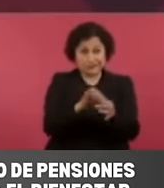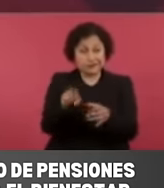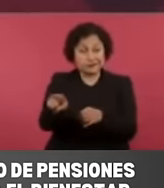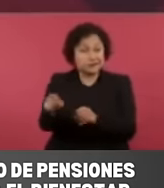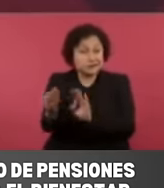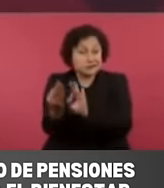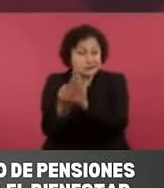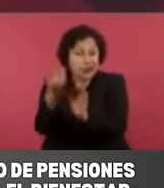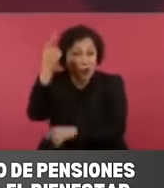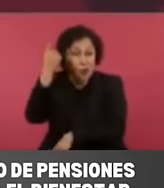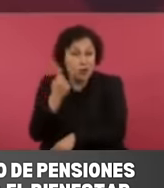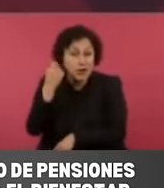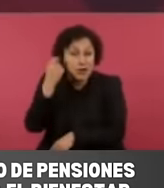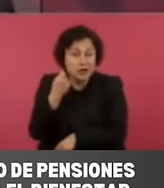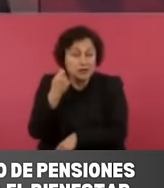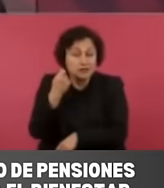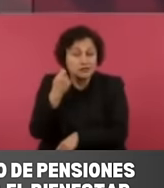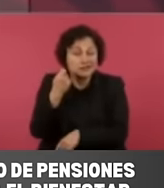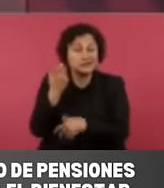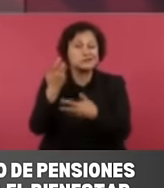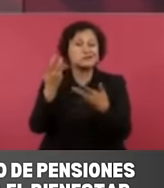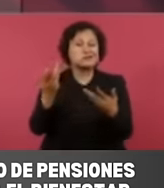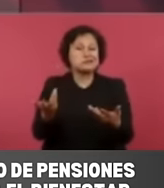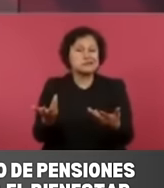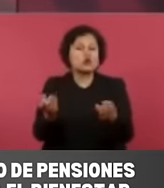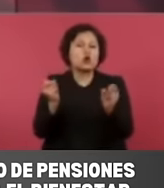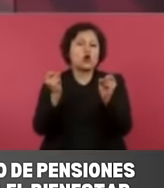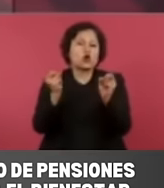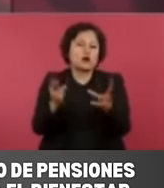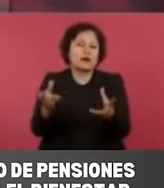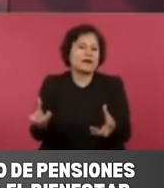puedan recibir